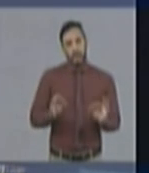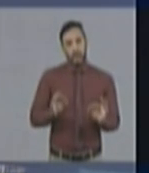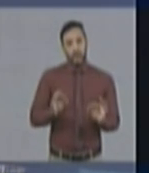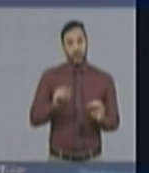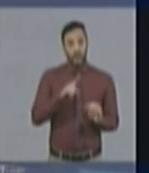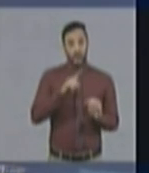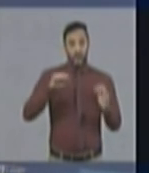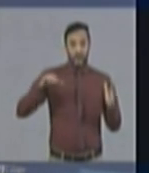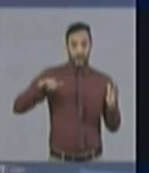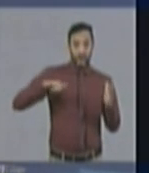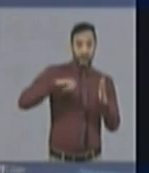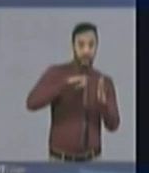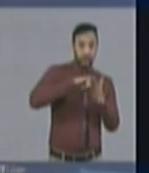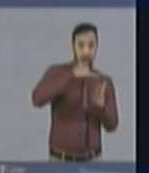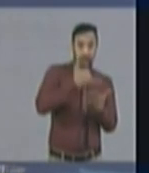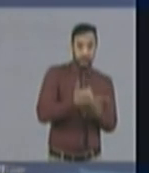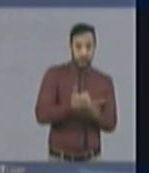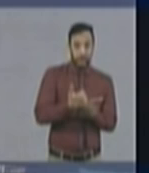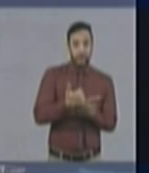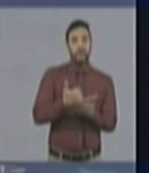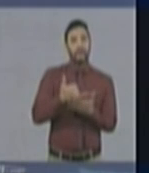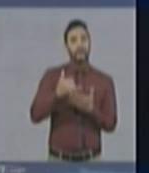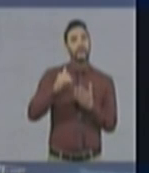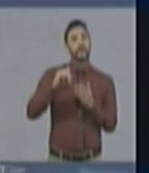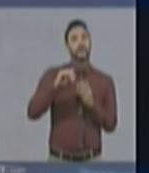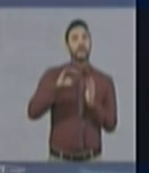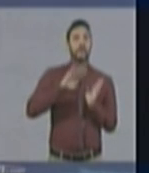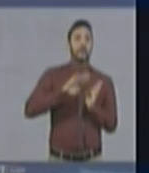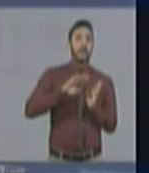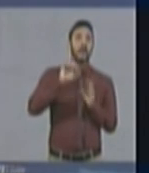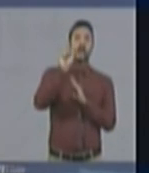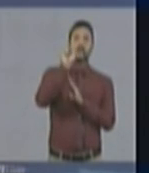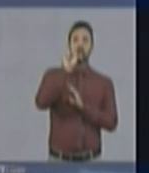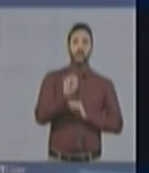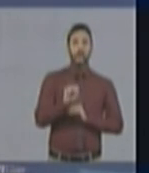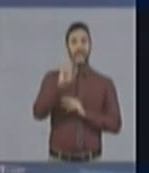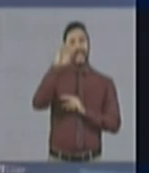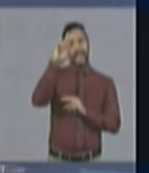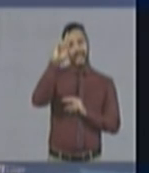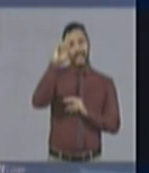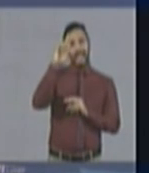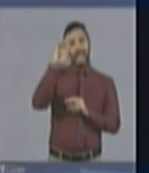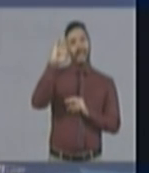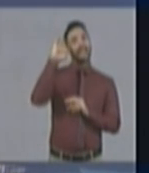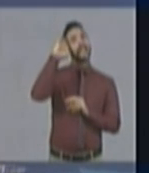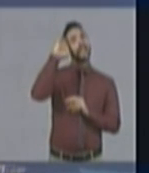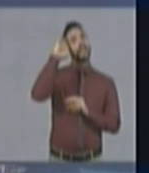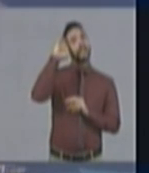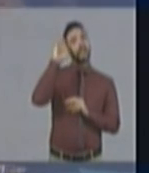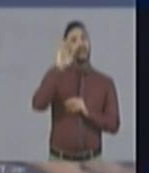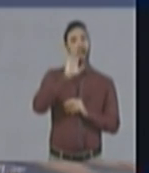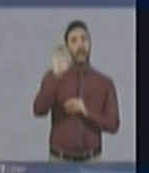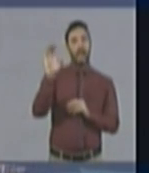el impacto de la aeronave ocurrió al sur de la terminal número 1, en un campo